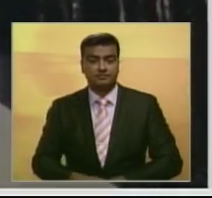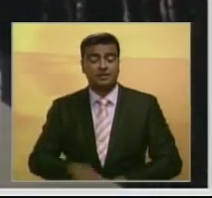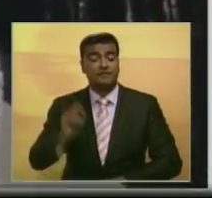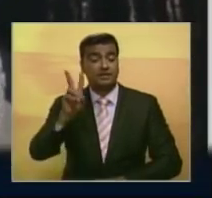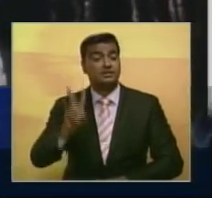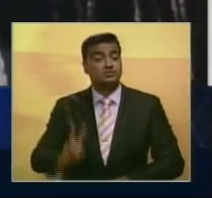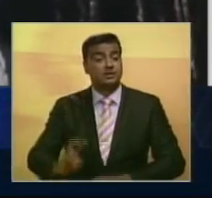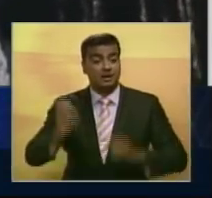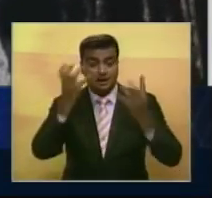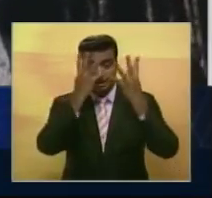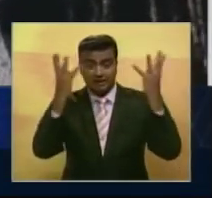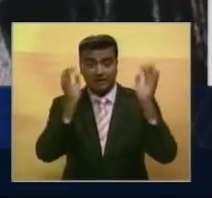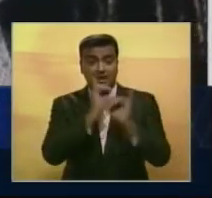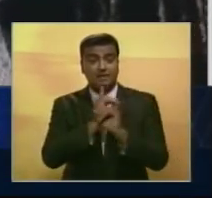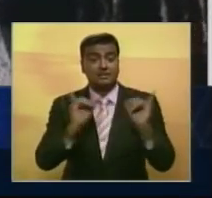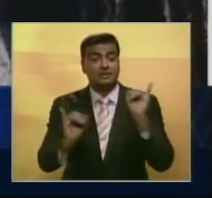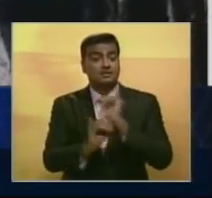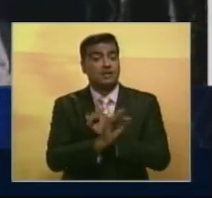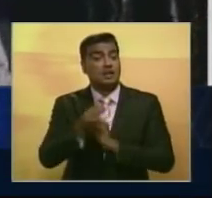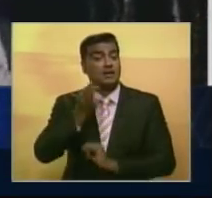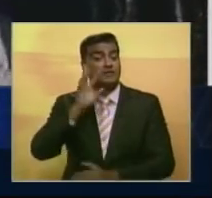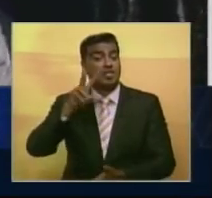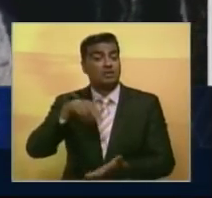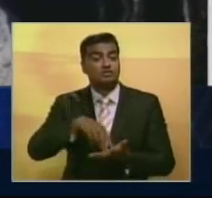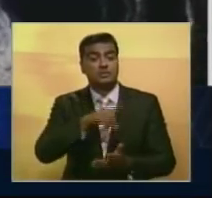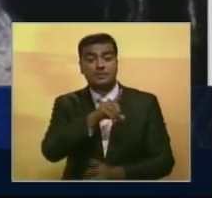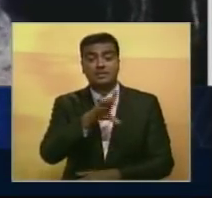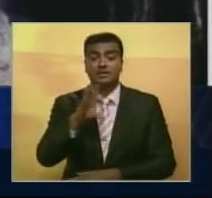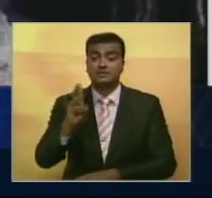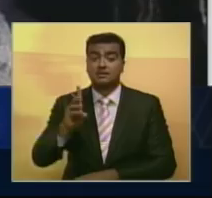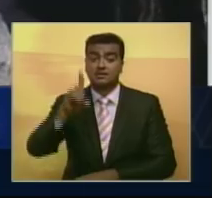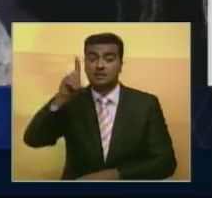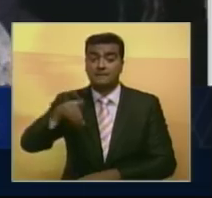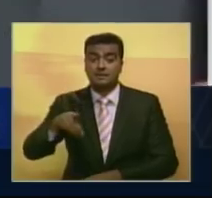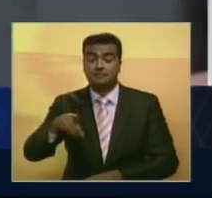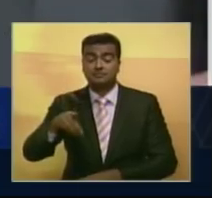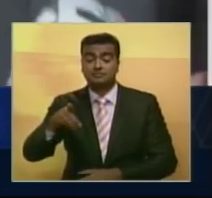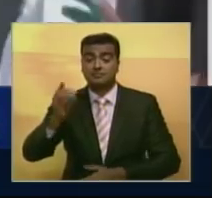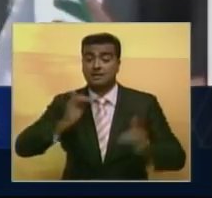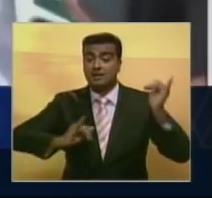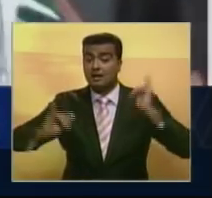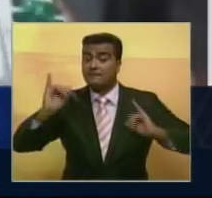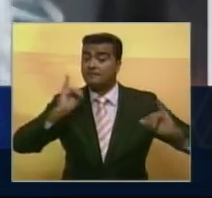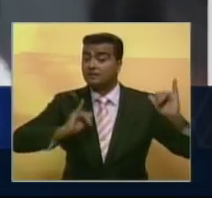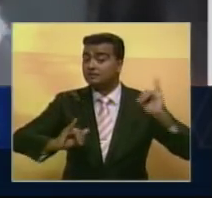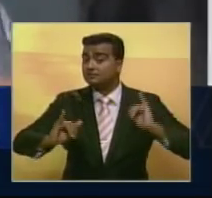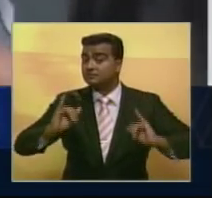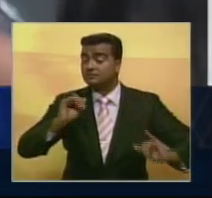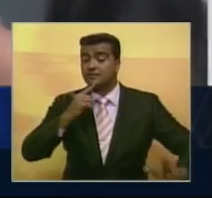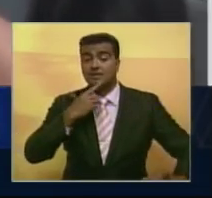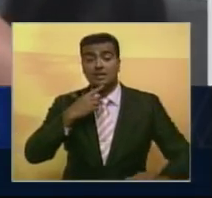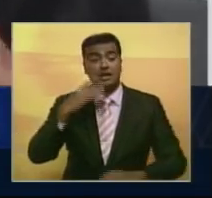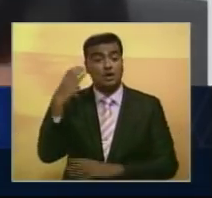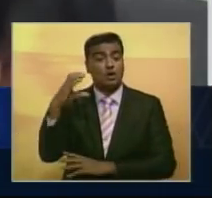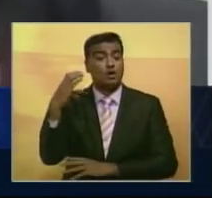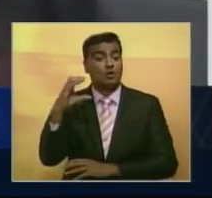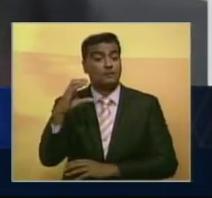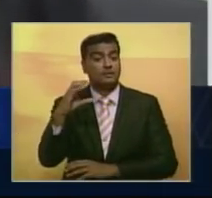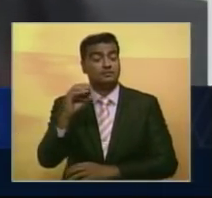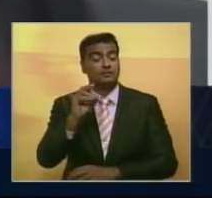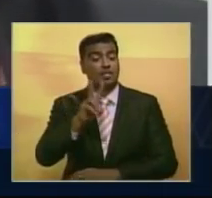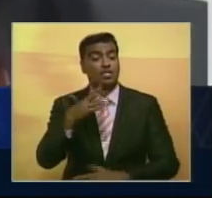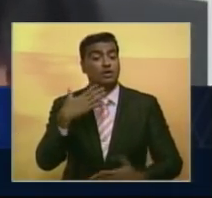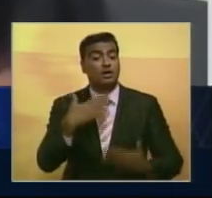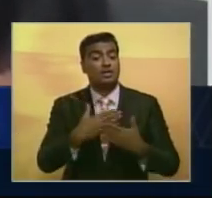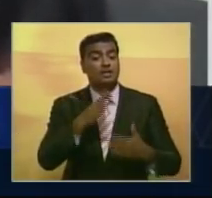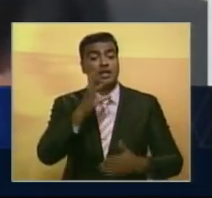como Reina Internacional del Café 2016 en el marco de la Feria de Manizales, que se realizó en Colombia entre el 2